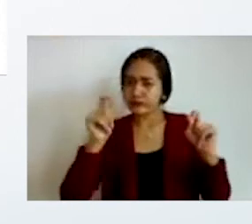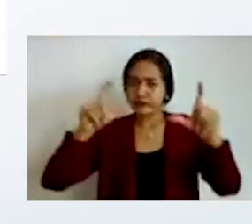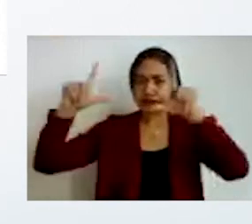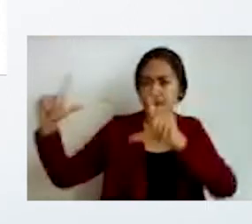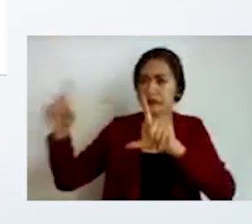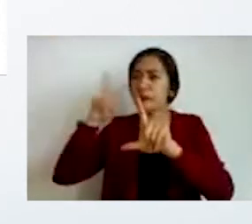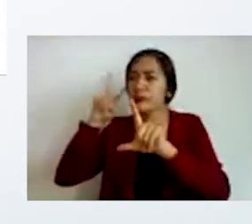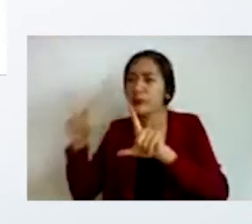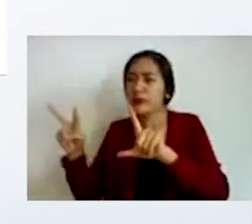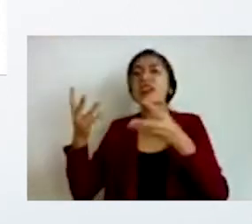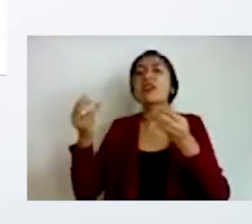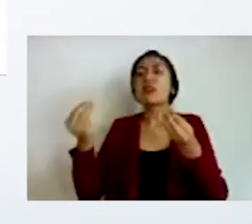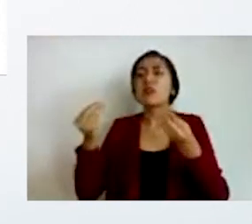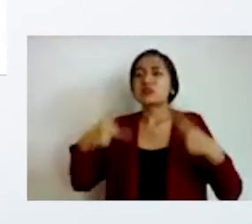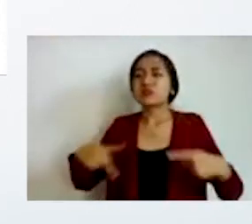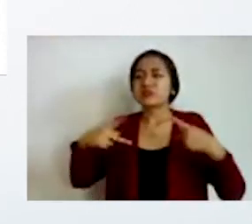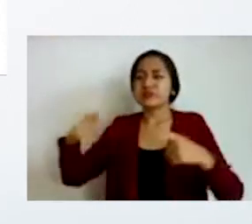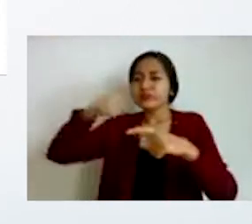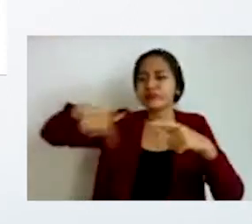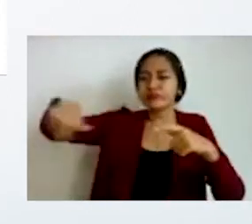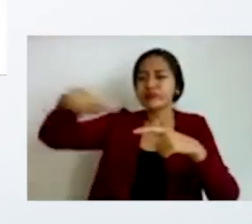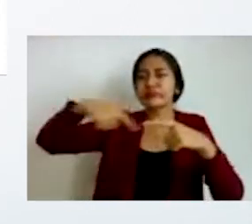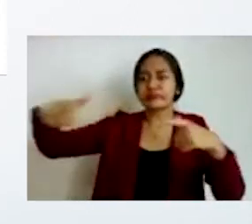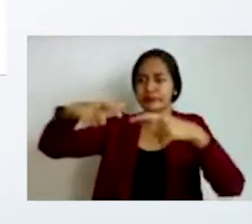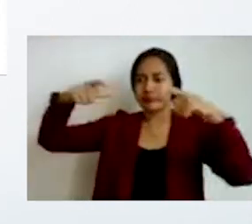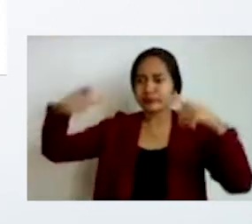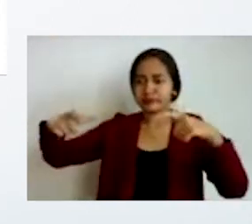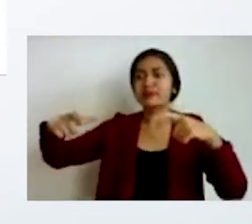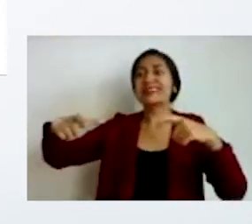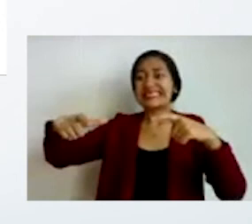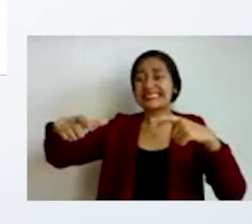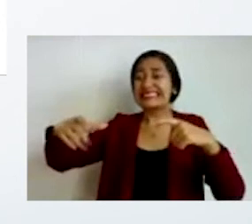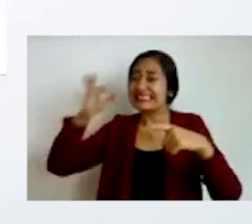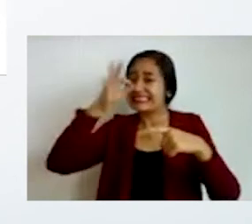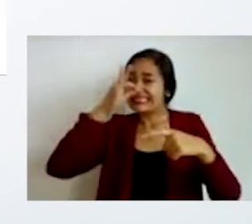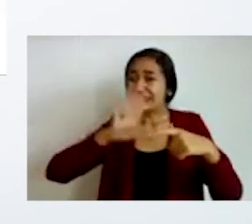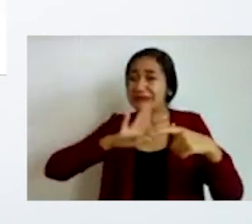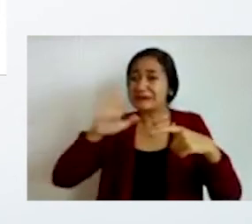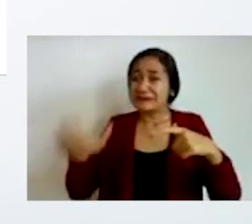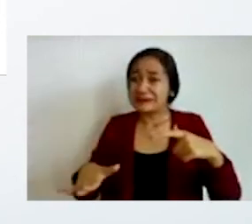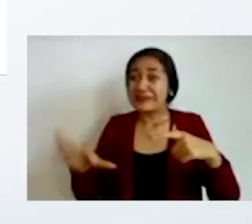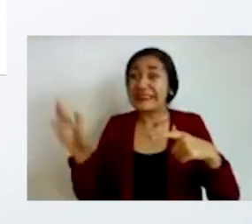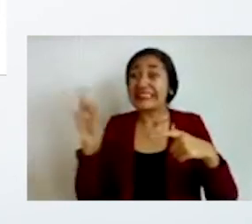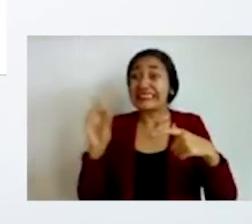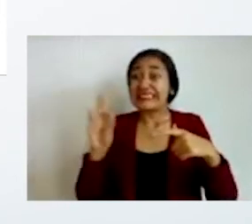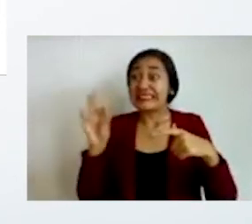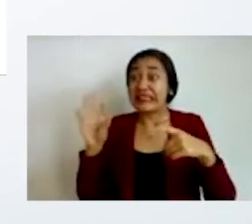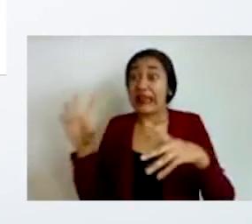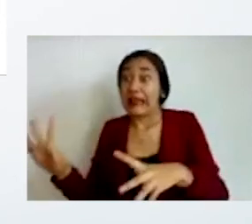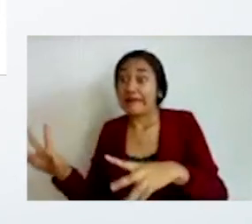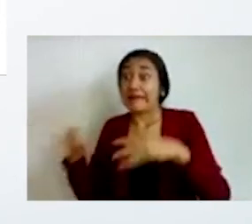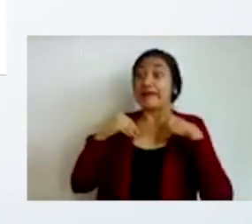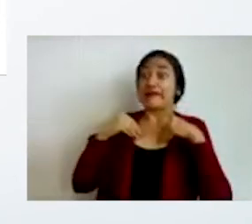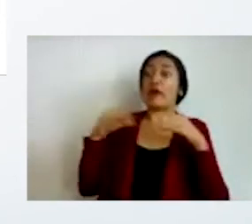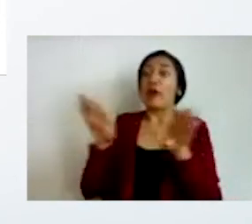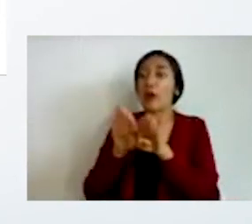ser afectadas y que eventualmente están en riesgo de muerte, pues depende de qué tan transmisible es el problema. En la